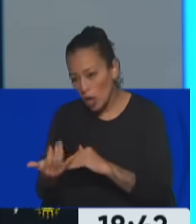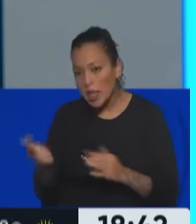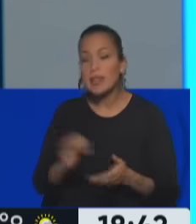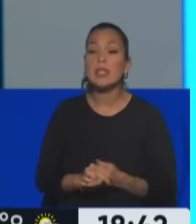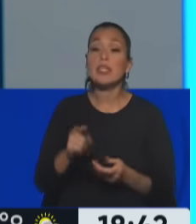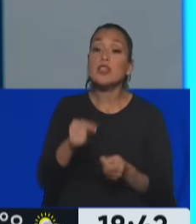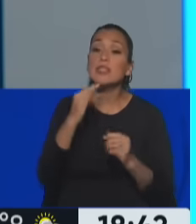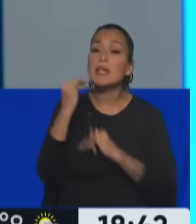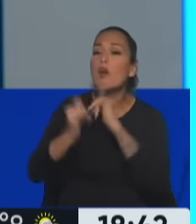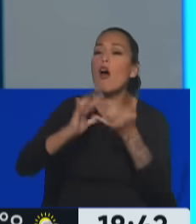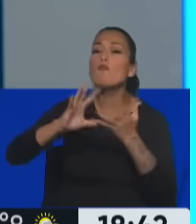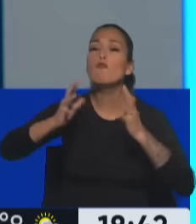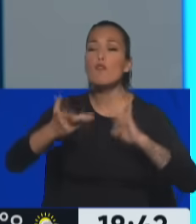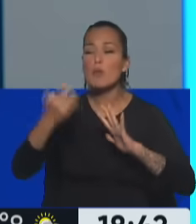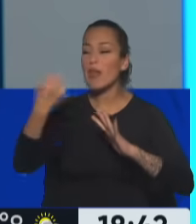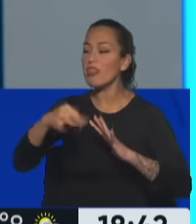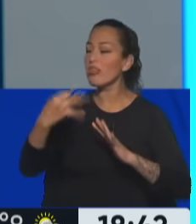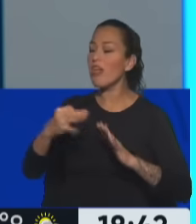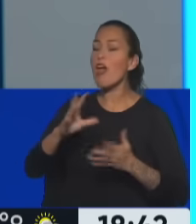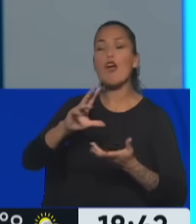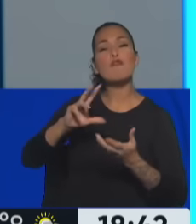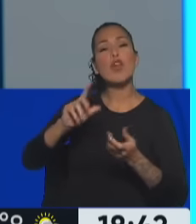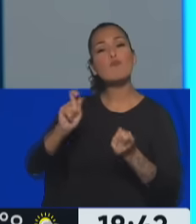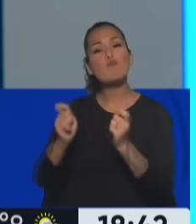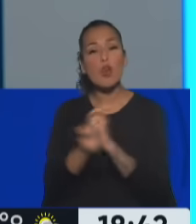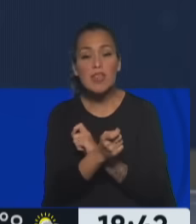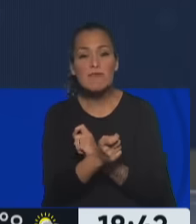porque como se nominó hasta ahora a los jueces o a los magistrados, no